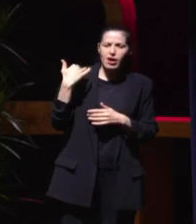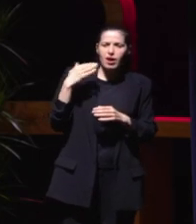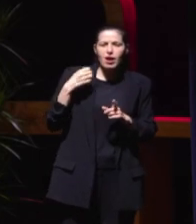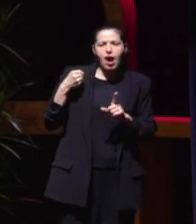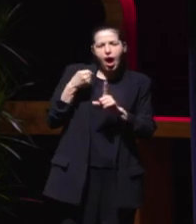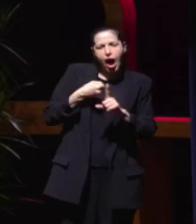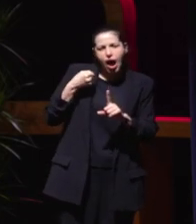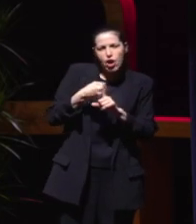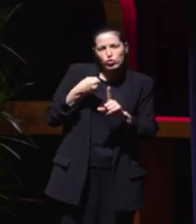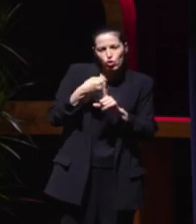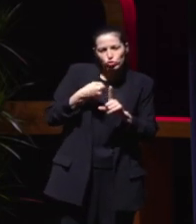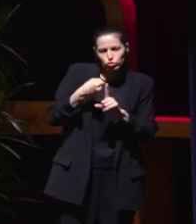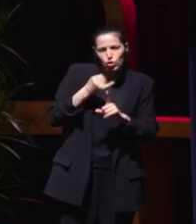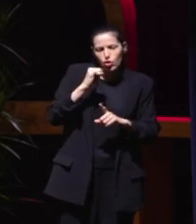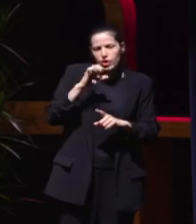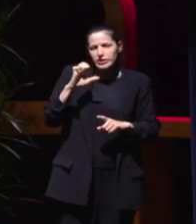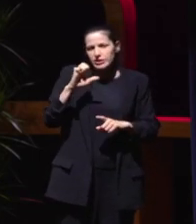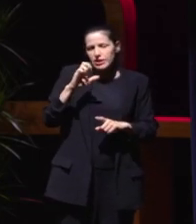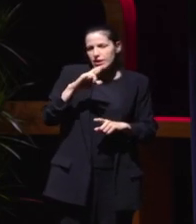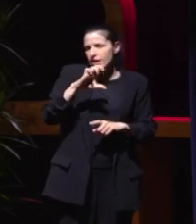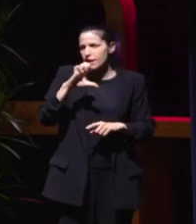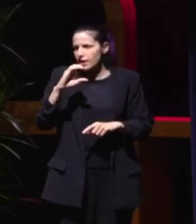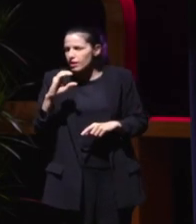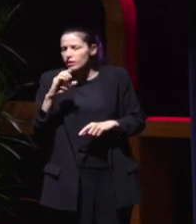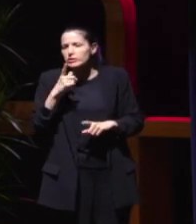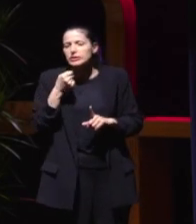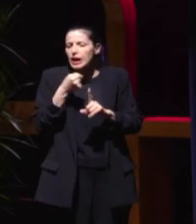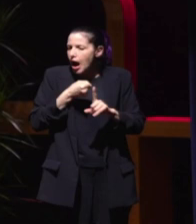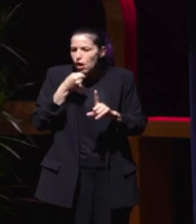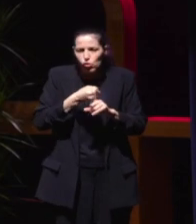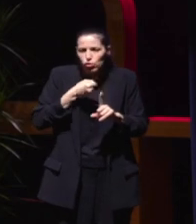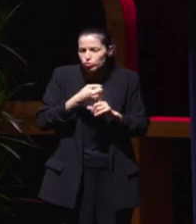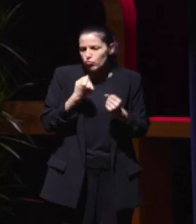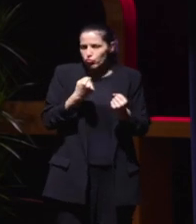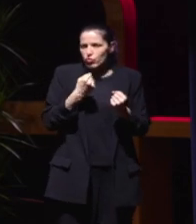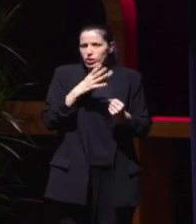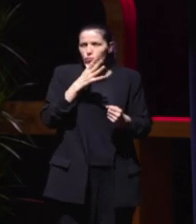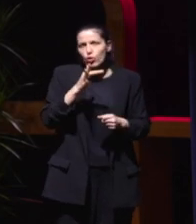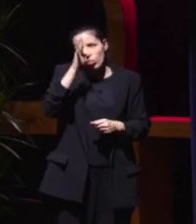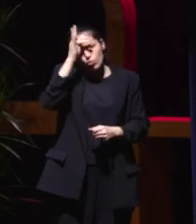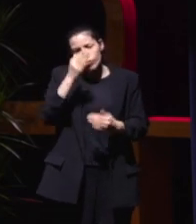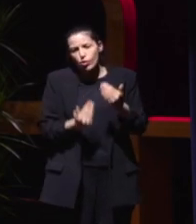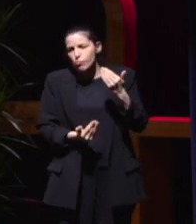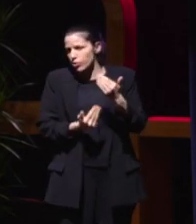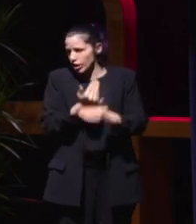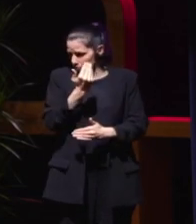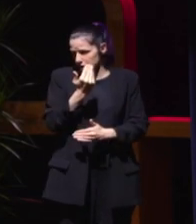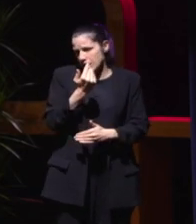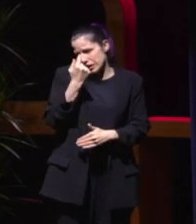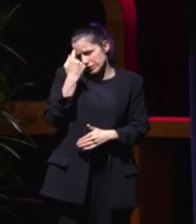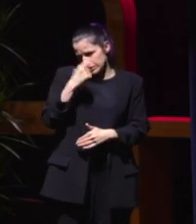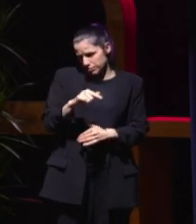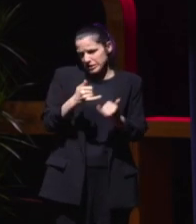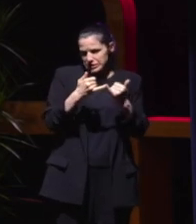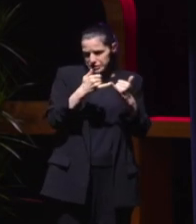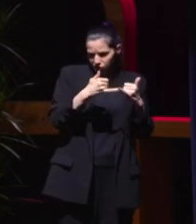hubo la Tentación en los medios de comunicación en ese domingo por la mañana cuando ya sabéis que en